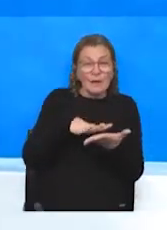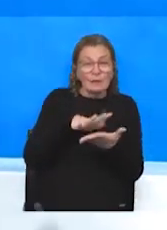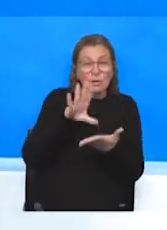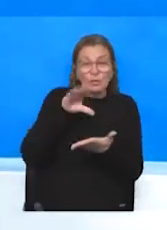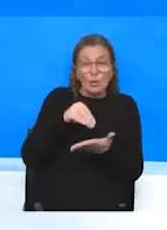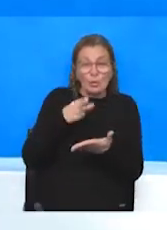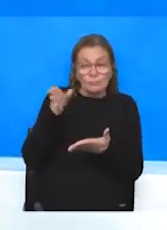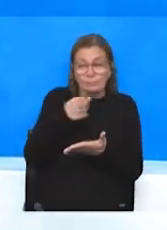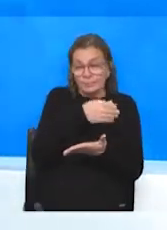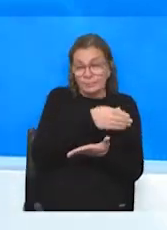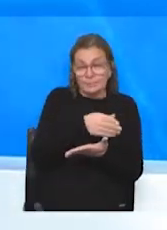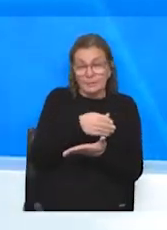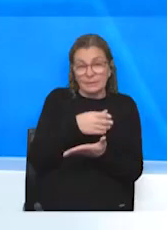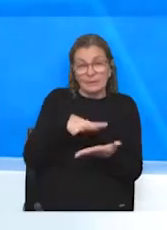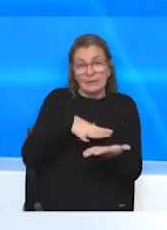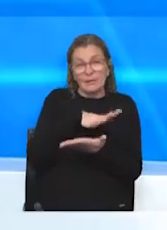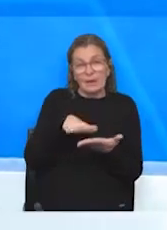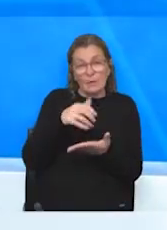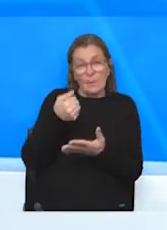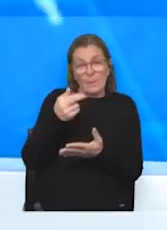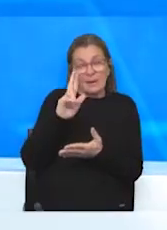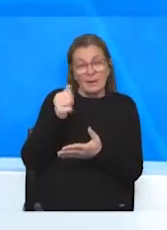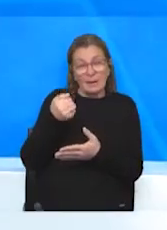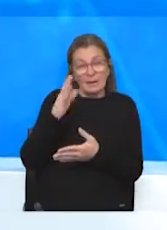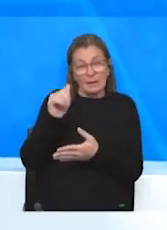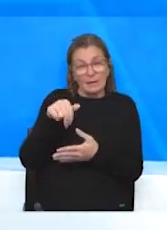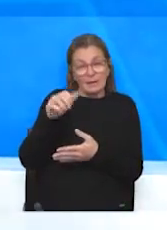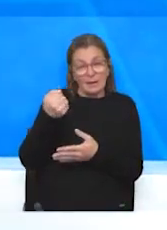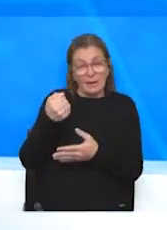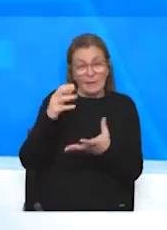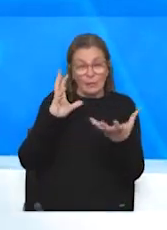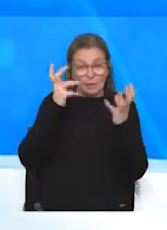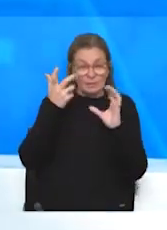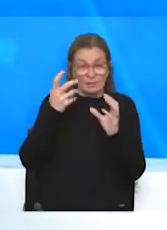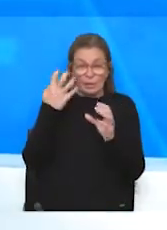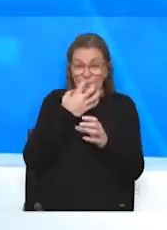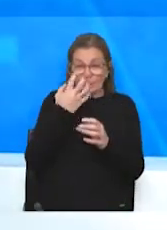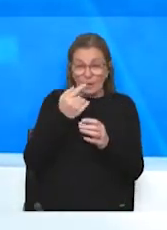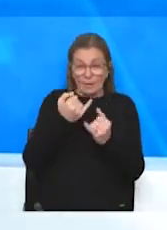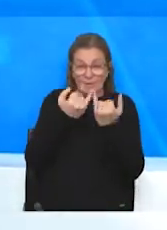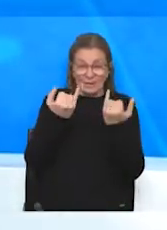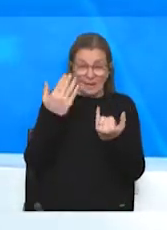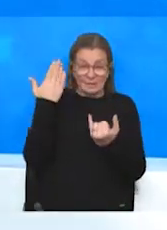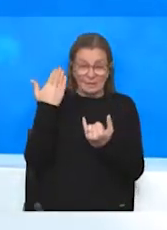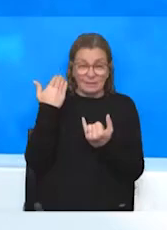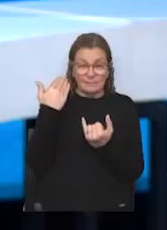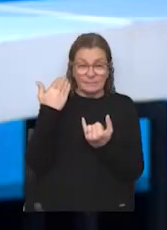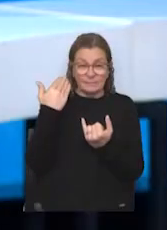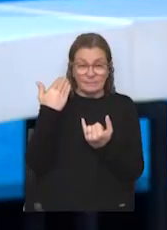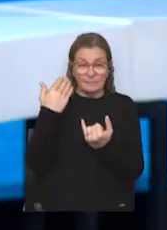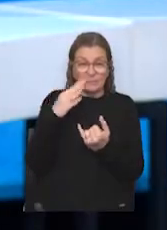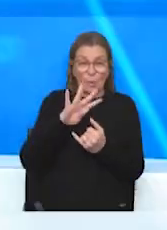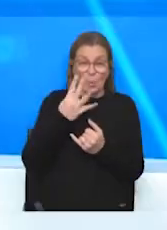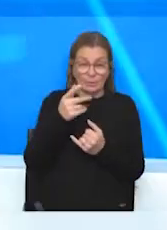lados mira en el barrio este maracaná donde hubo este violencia terrible Hace unos días este cuando el cuádruple